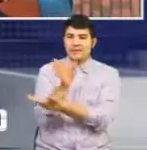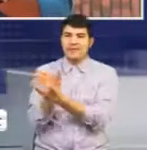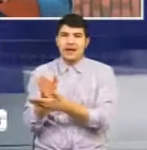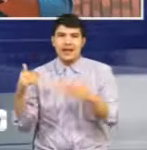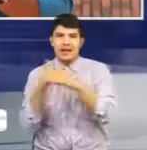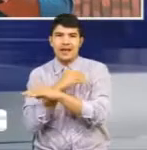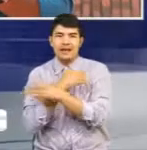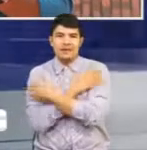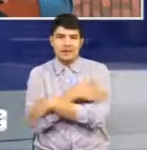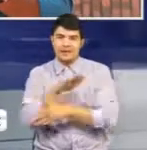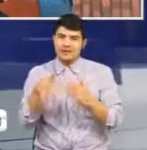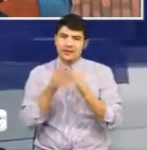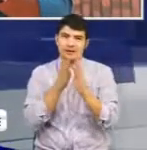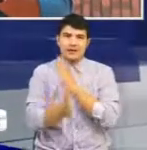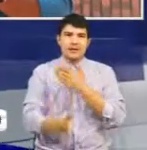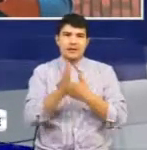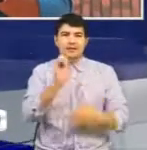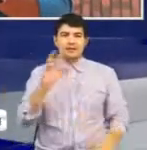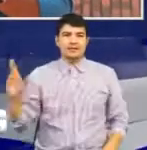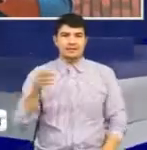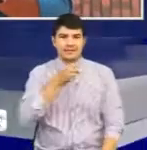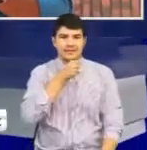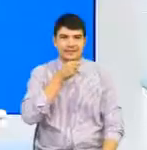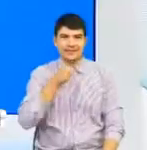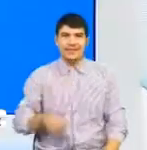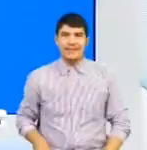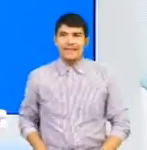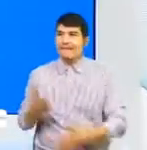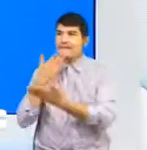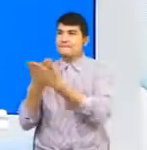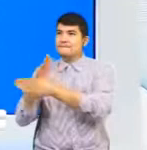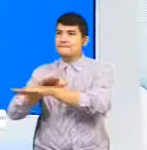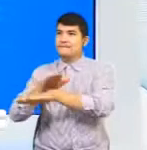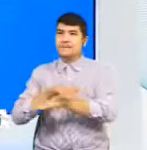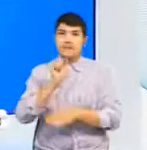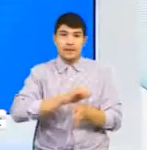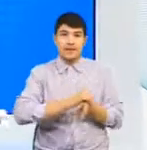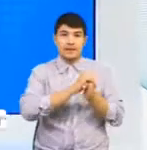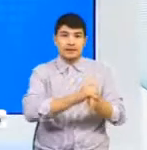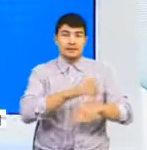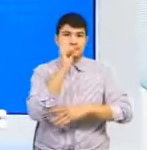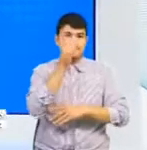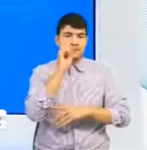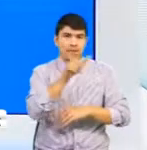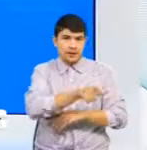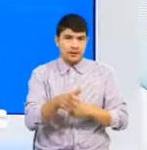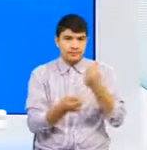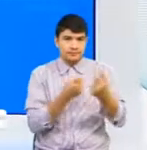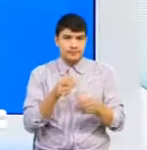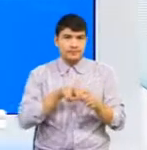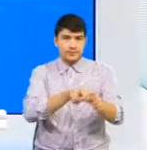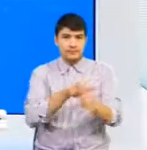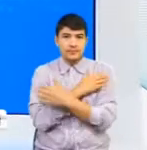informó geither los gato cuadros para oriente noticias geither buena tarde y la dirigencia política comerciantes y transportadores de